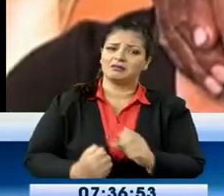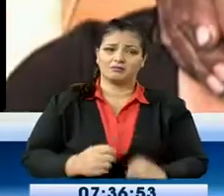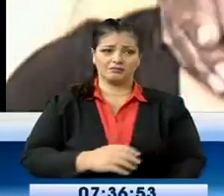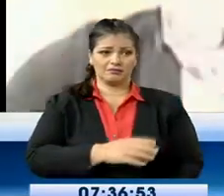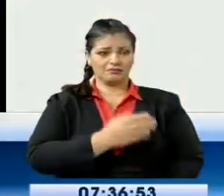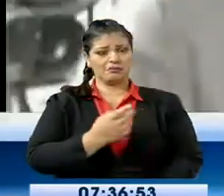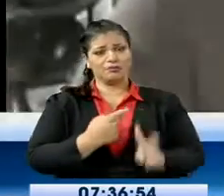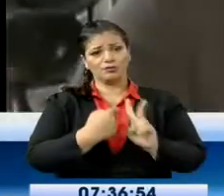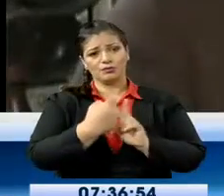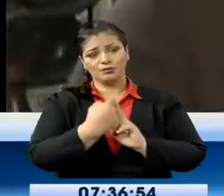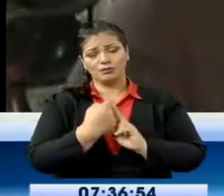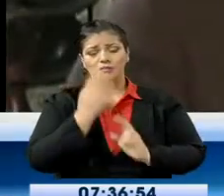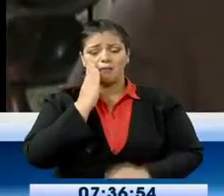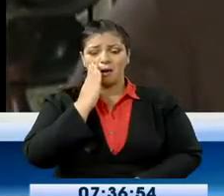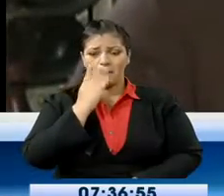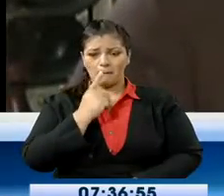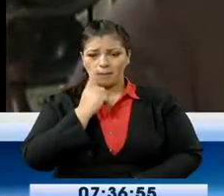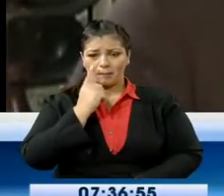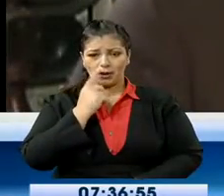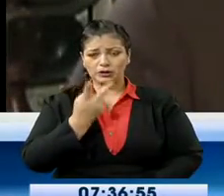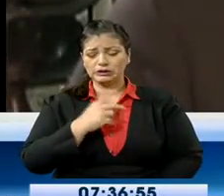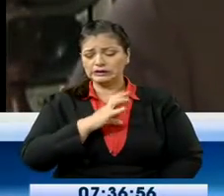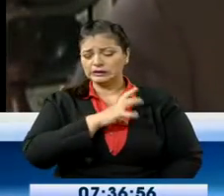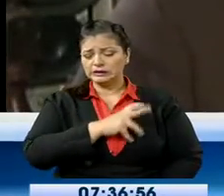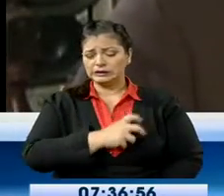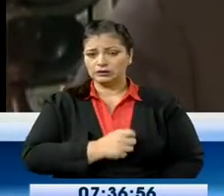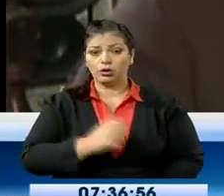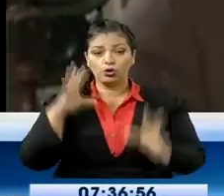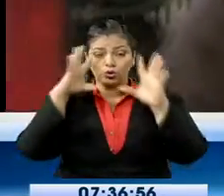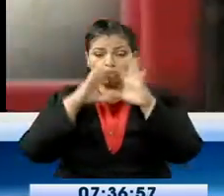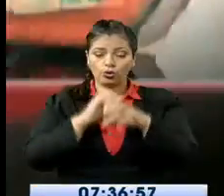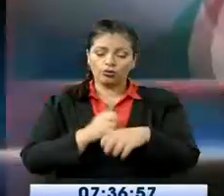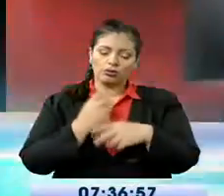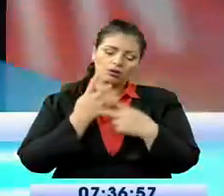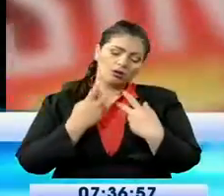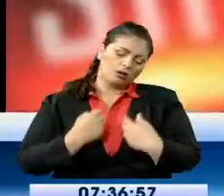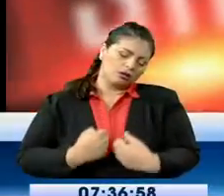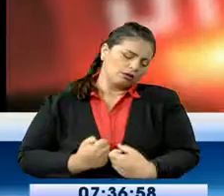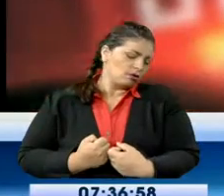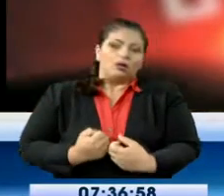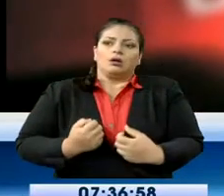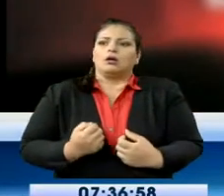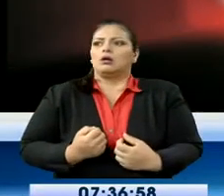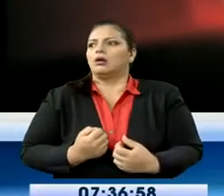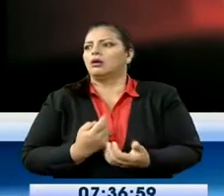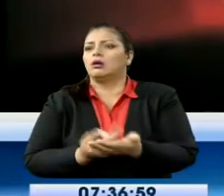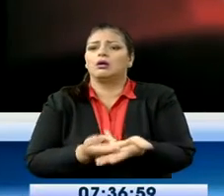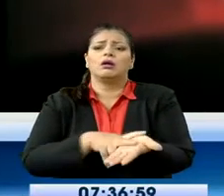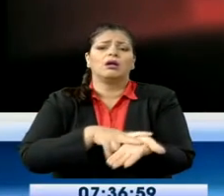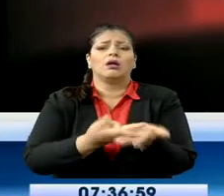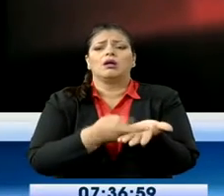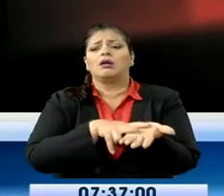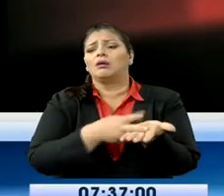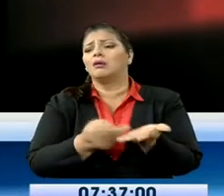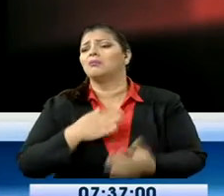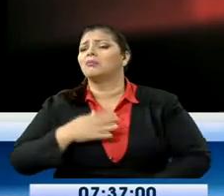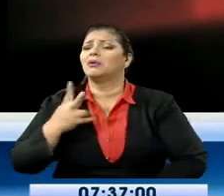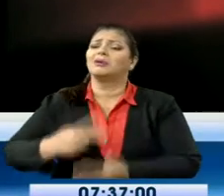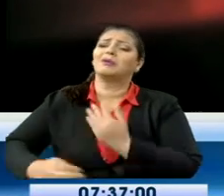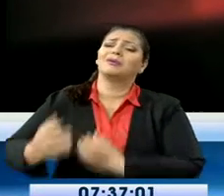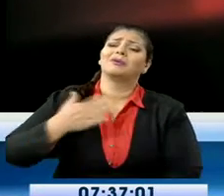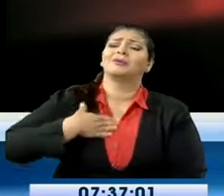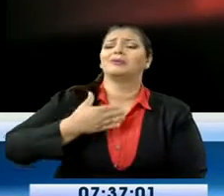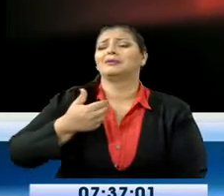no duermo. De noche a veces me hace pensar, me despierto pensando porque digo, ¿cómo estará? ¿Dónde estará?